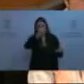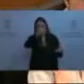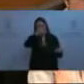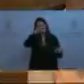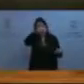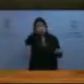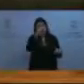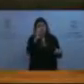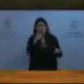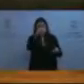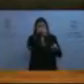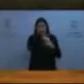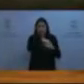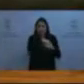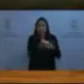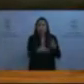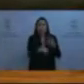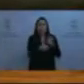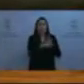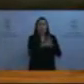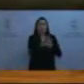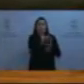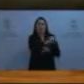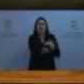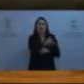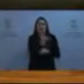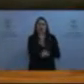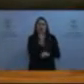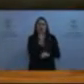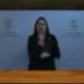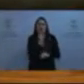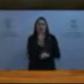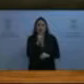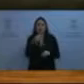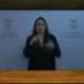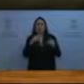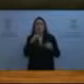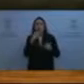Gracias, Pedro de Rueda. Para contestar tiene la palabra el Consejo de Gobierno.